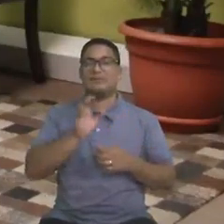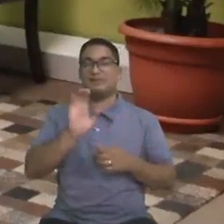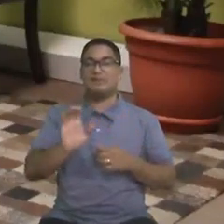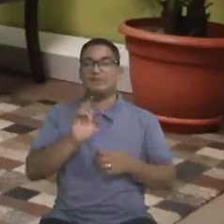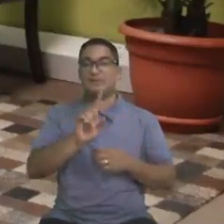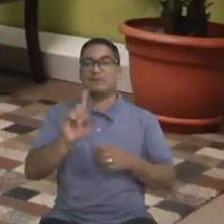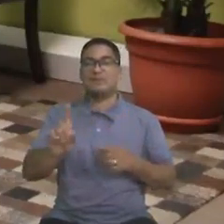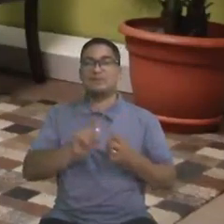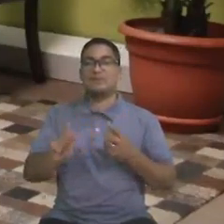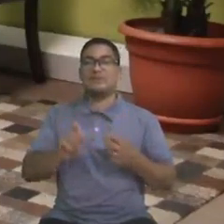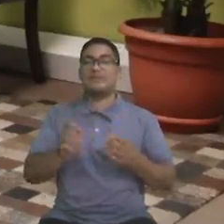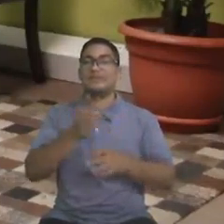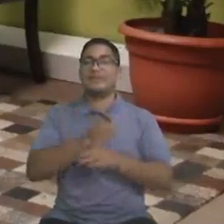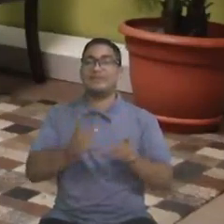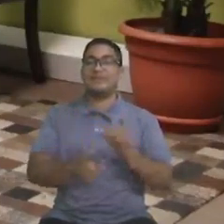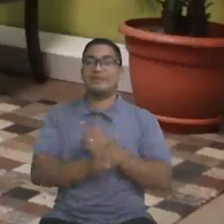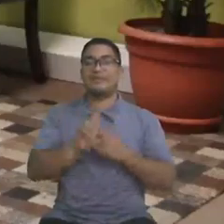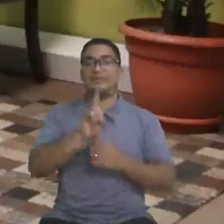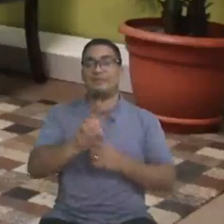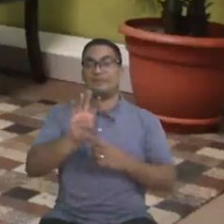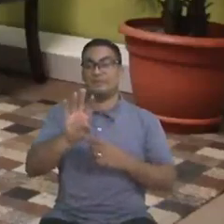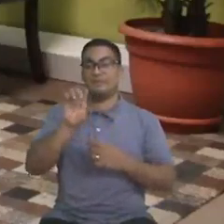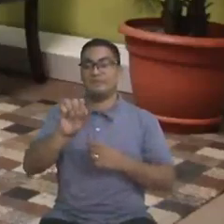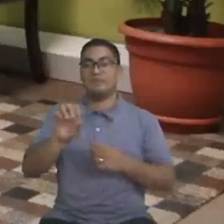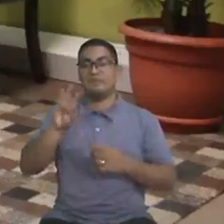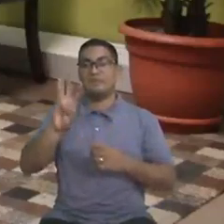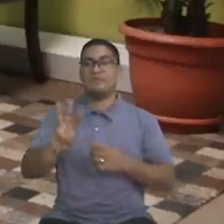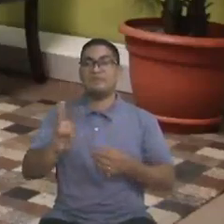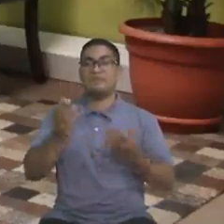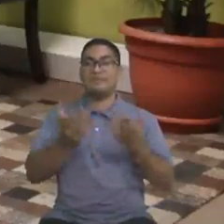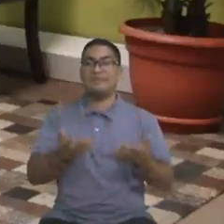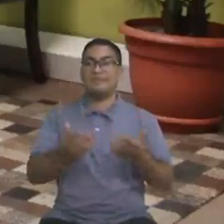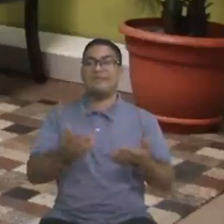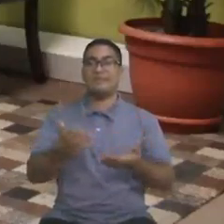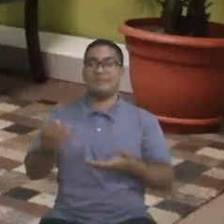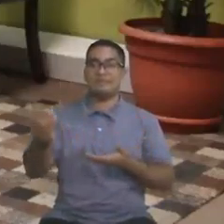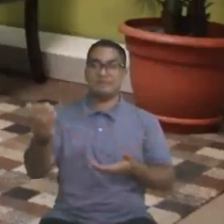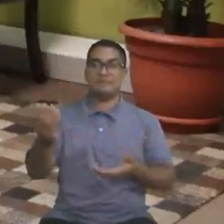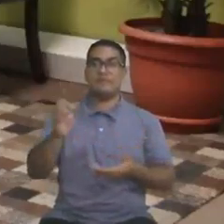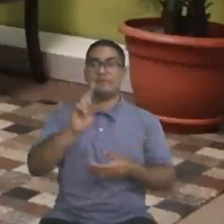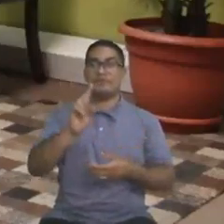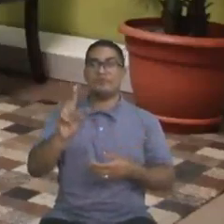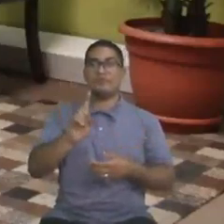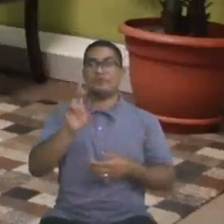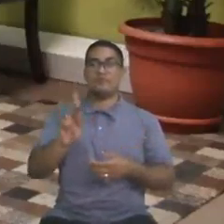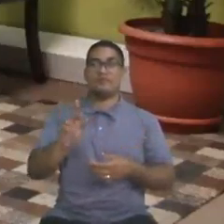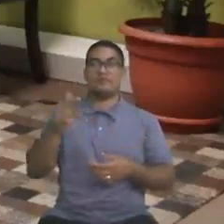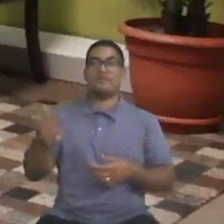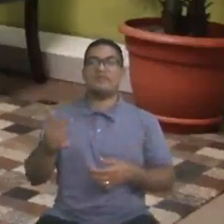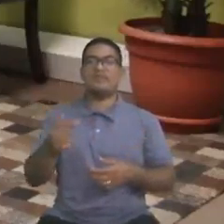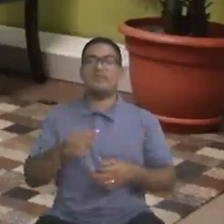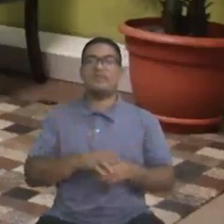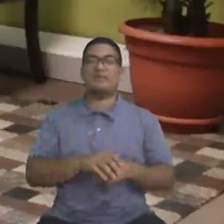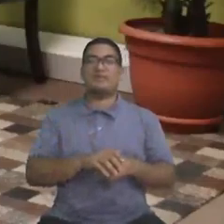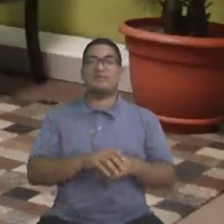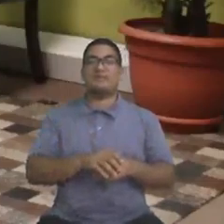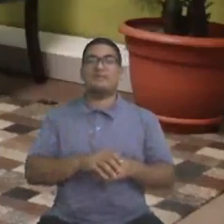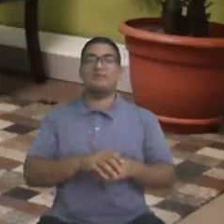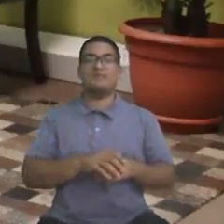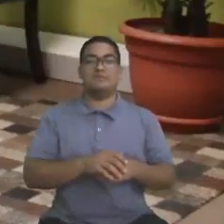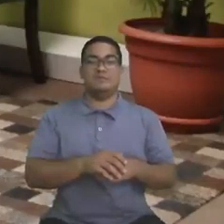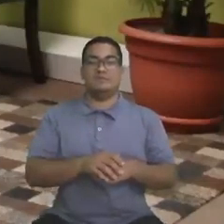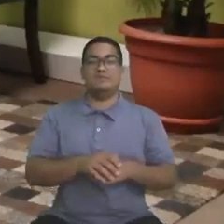siempre tienen el mismo peso, porque si tiene 12 meses, 13 meses, 14 meses, entonces eso va siempre aumentando.